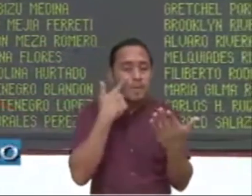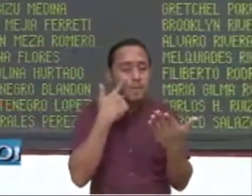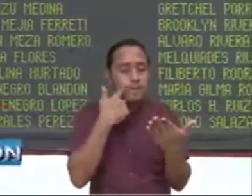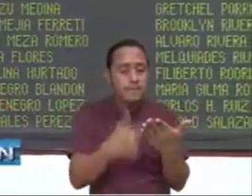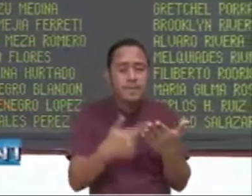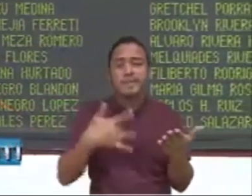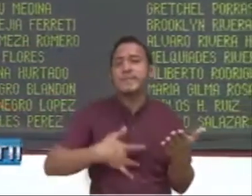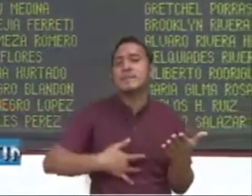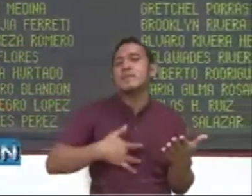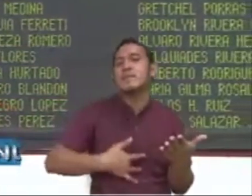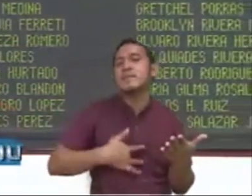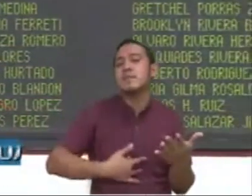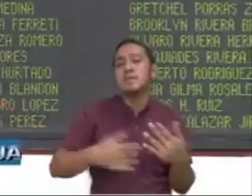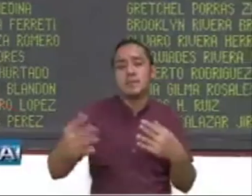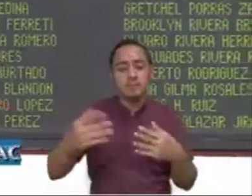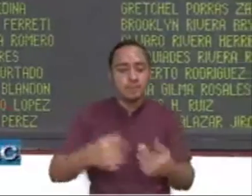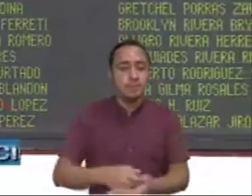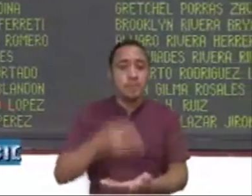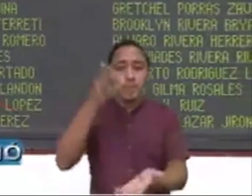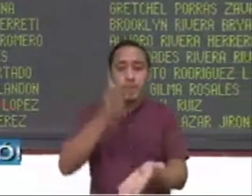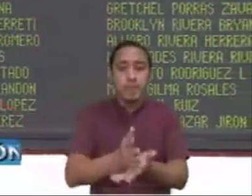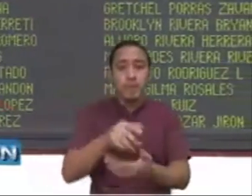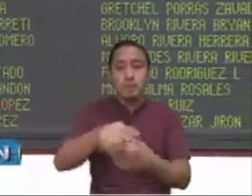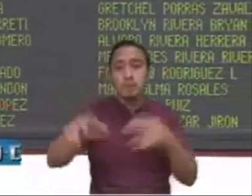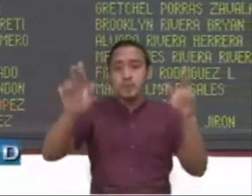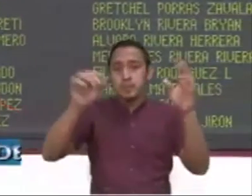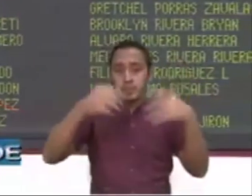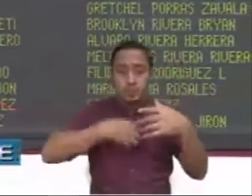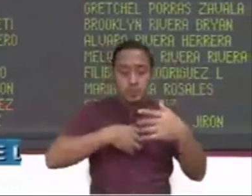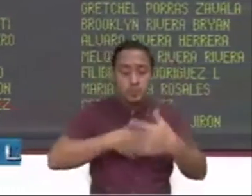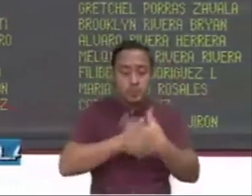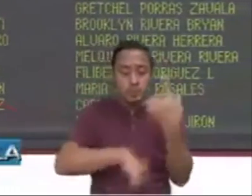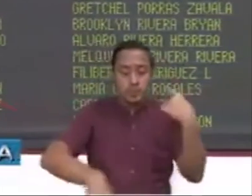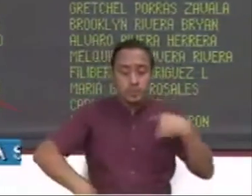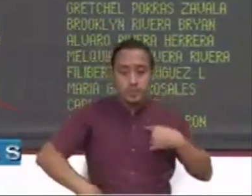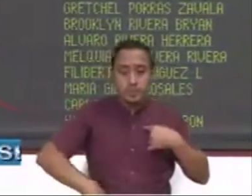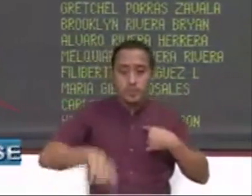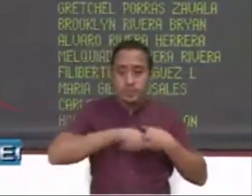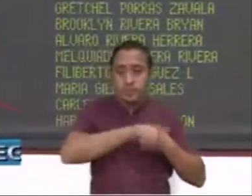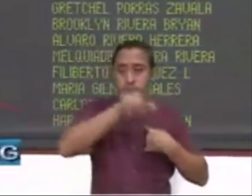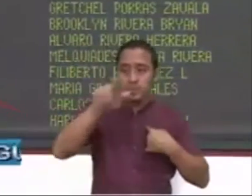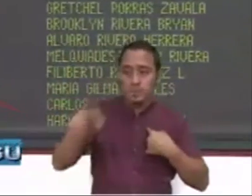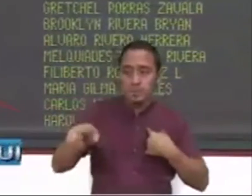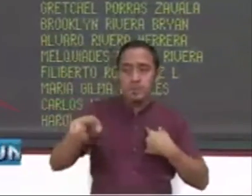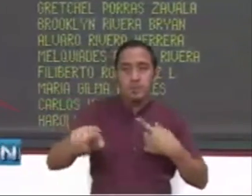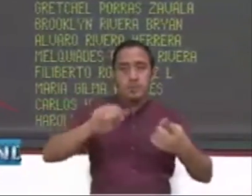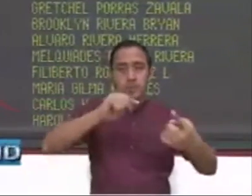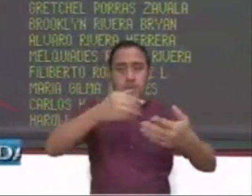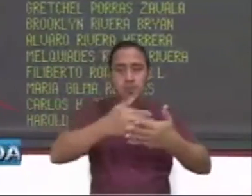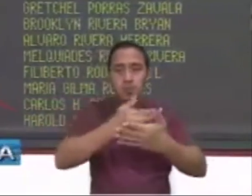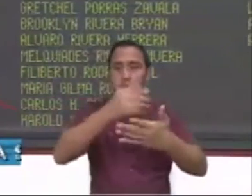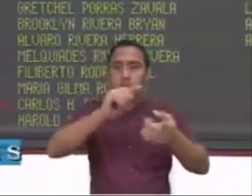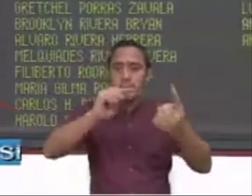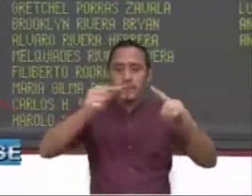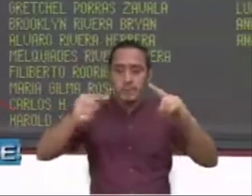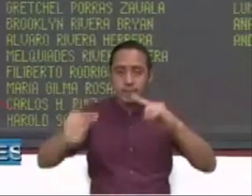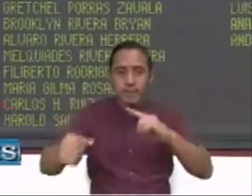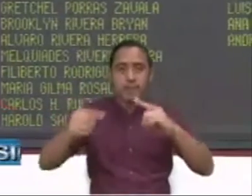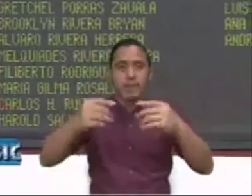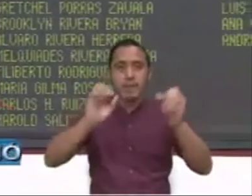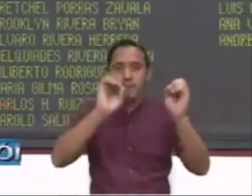constatamos la necesidad de disponer en el ámbito del Poder Ejecutivo de estructuras más ágiles